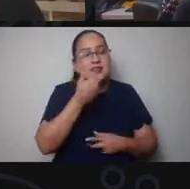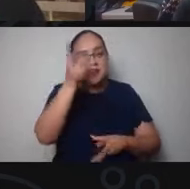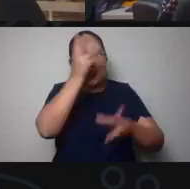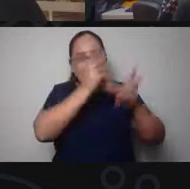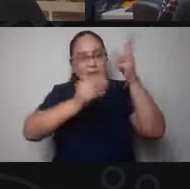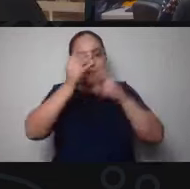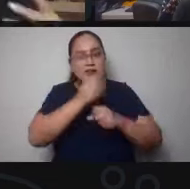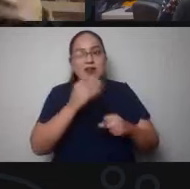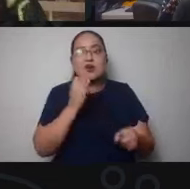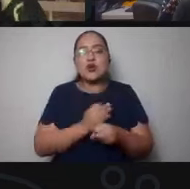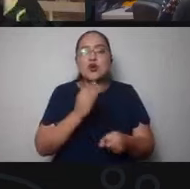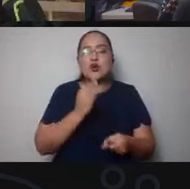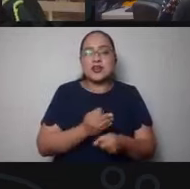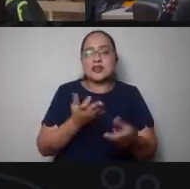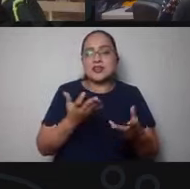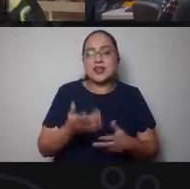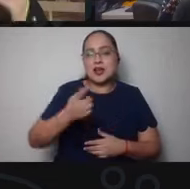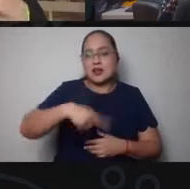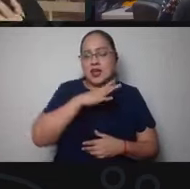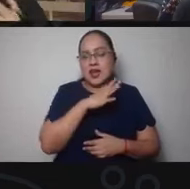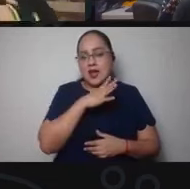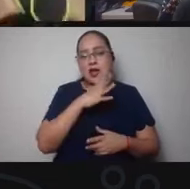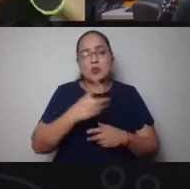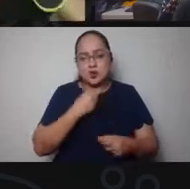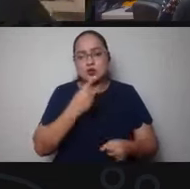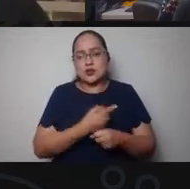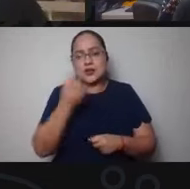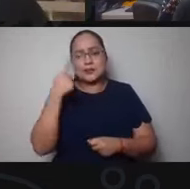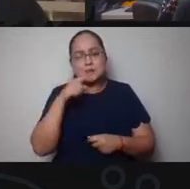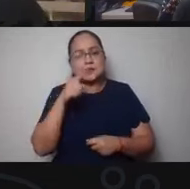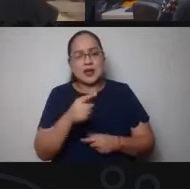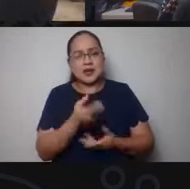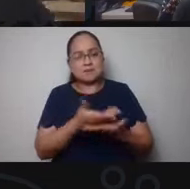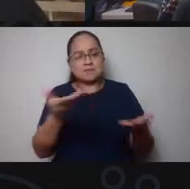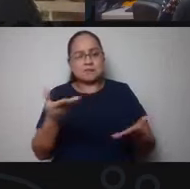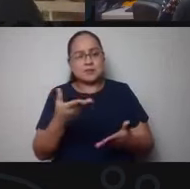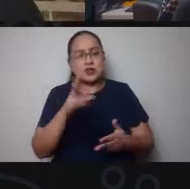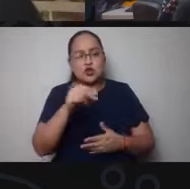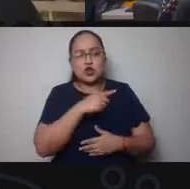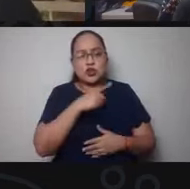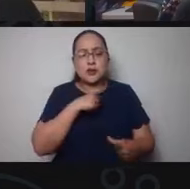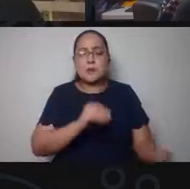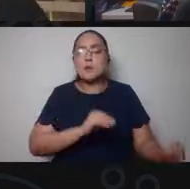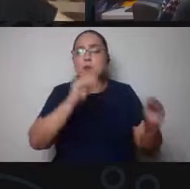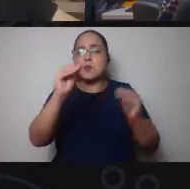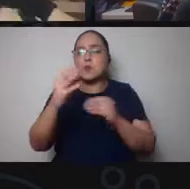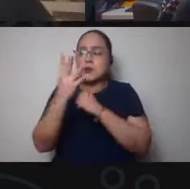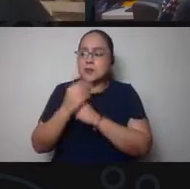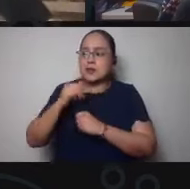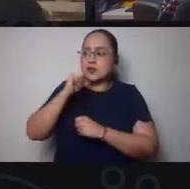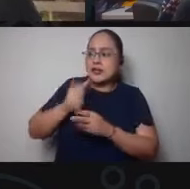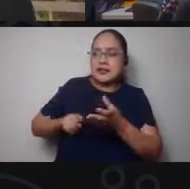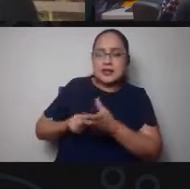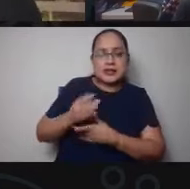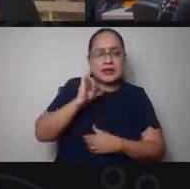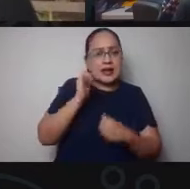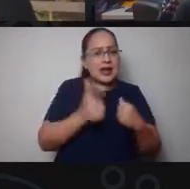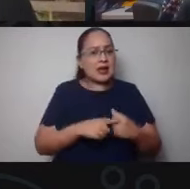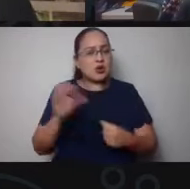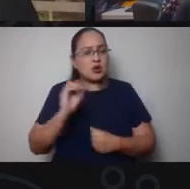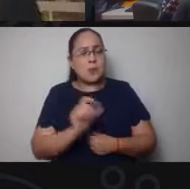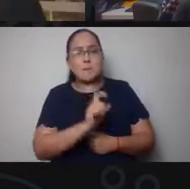ahorita están en tienen una muy buena oportunidad porque no se tienen que desplazar, no tienen que pedir permiso para salir, ¿no? No hay que